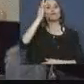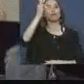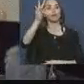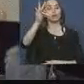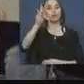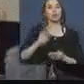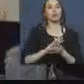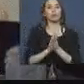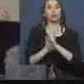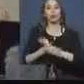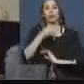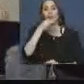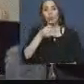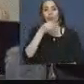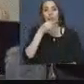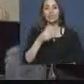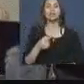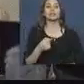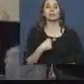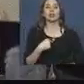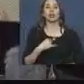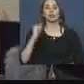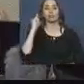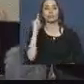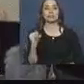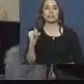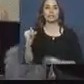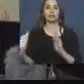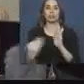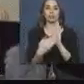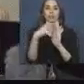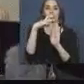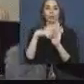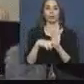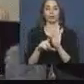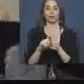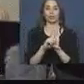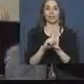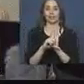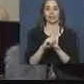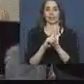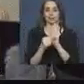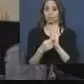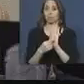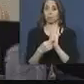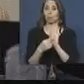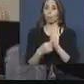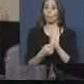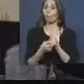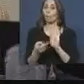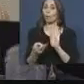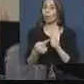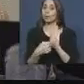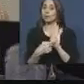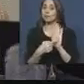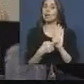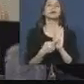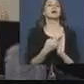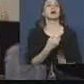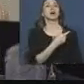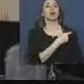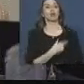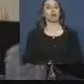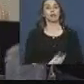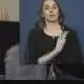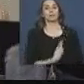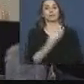señalado anteriormente, es que apoyaré con firmeza este proyecto de ley, que es una muestra de que el gobierno de la presidenta Michelle